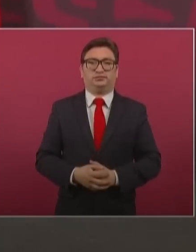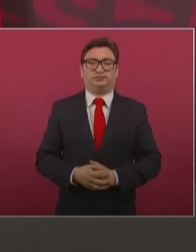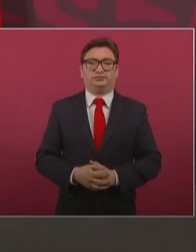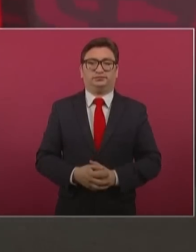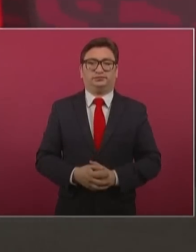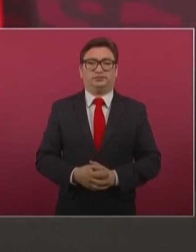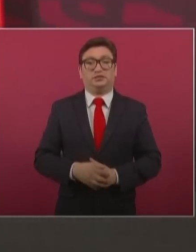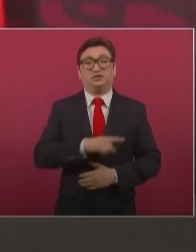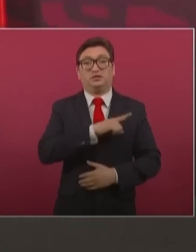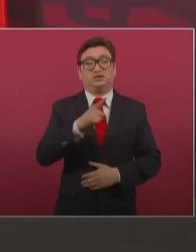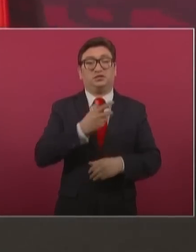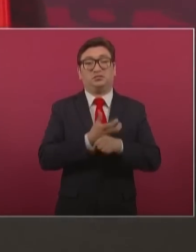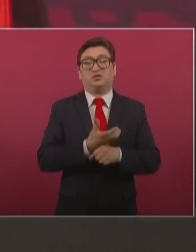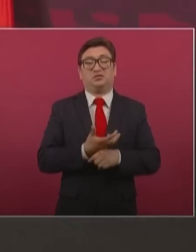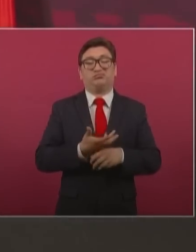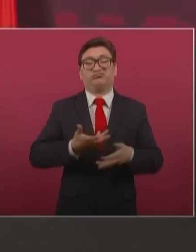Y no lo han hecho.